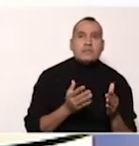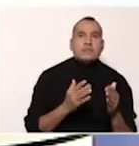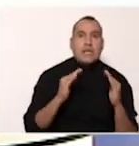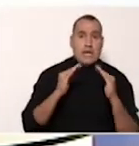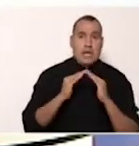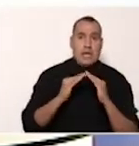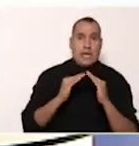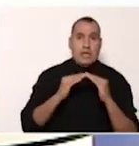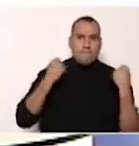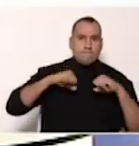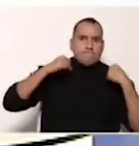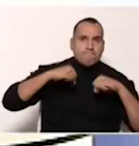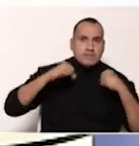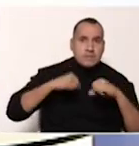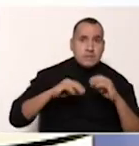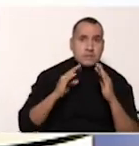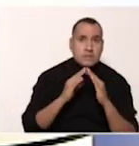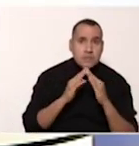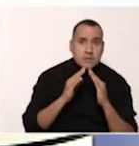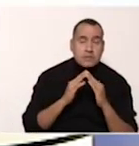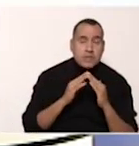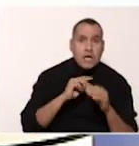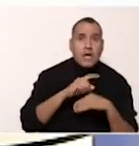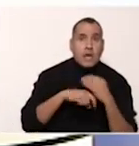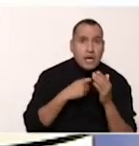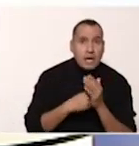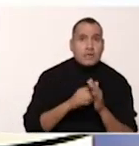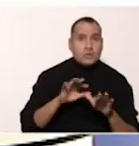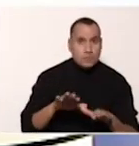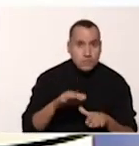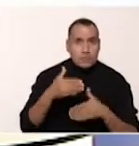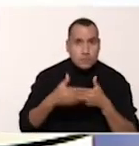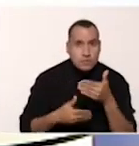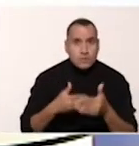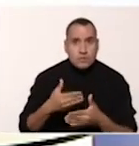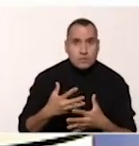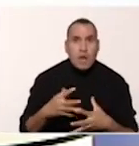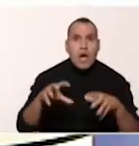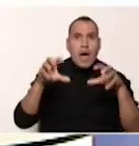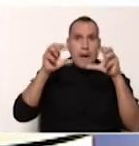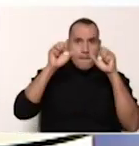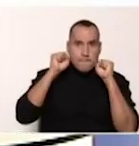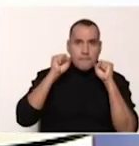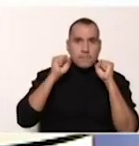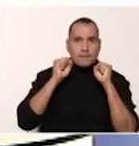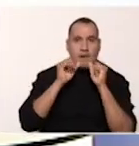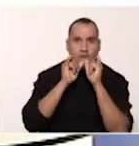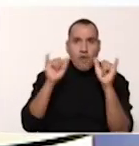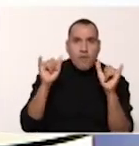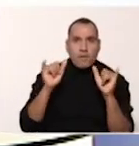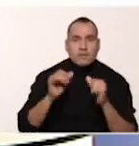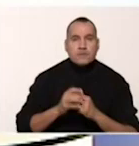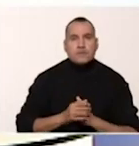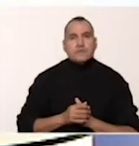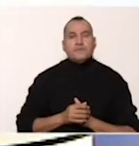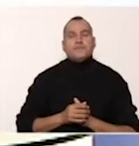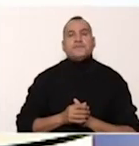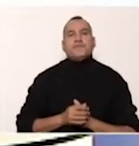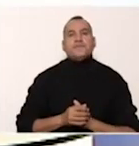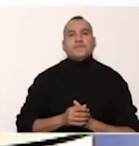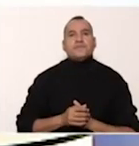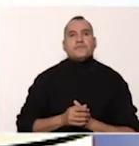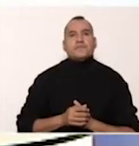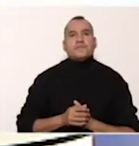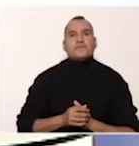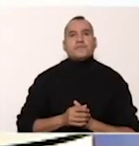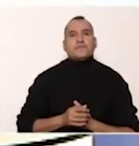las operaciones que debe completar para consolidar el contenido. Para los estudiantes